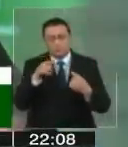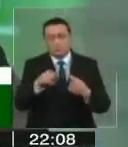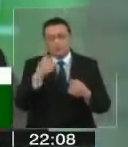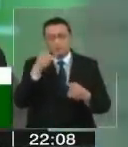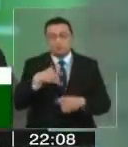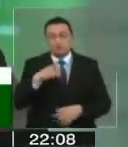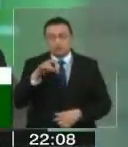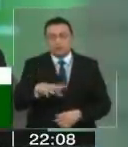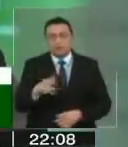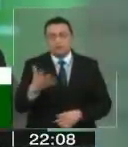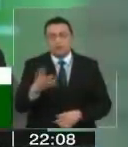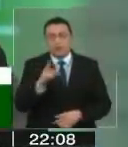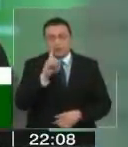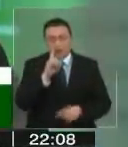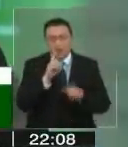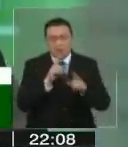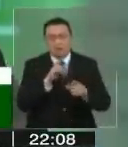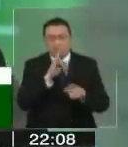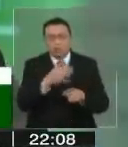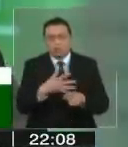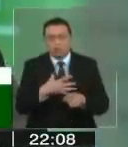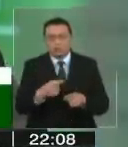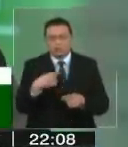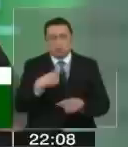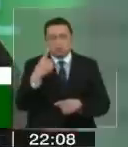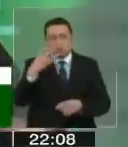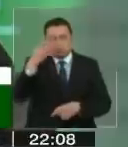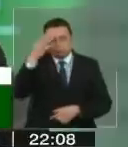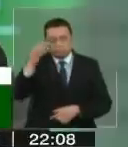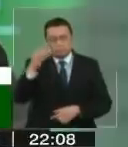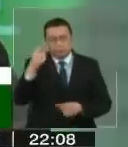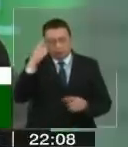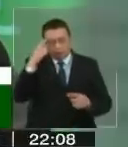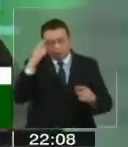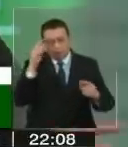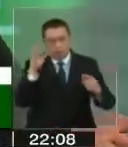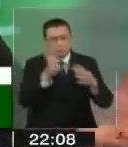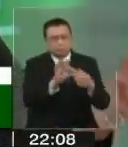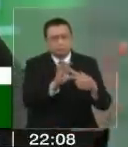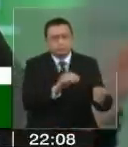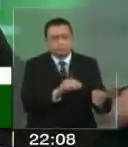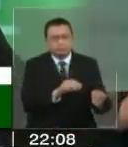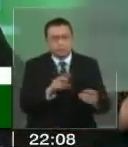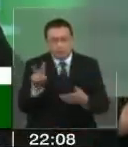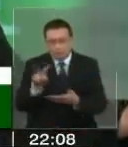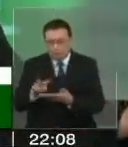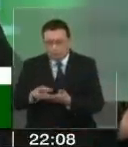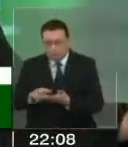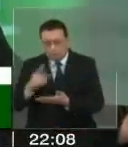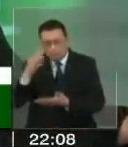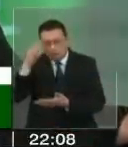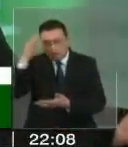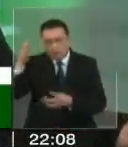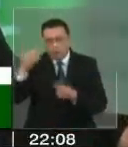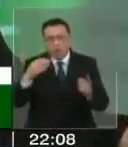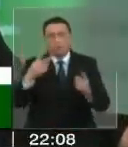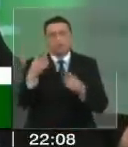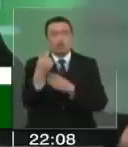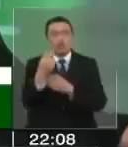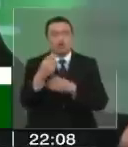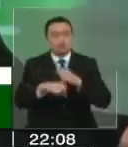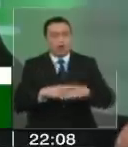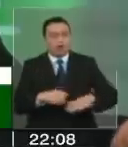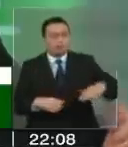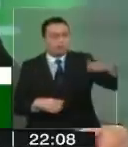ya sé que tiene tu hijo. Había leído en un libro, había visto un caso y lo asoció. Bueno, llevo el Pablo con 12 años, imagínate, ya llevo